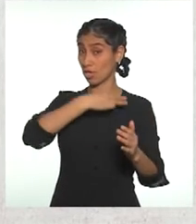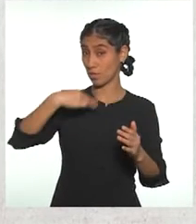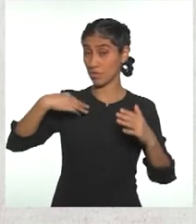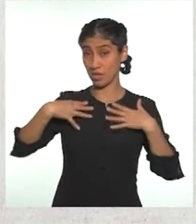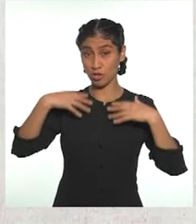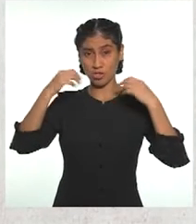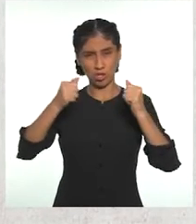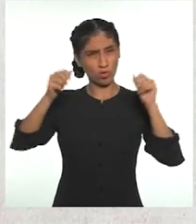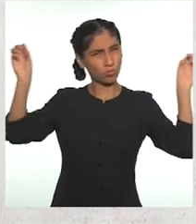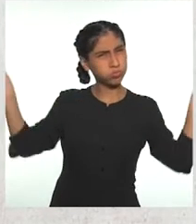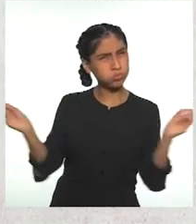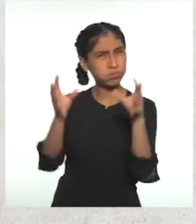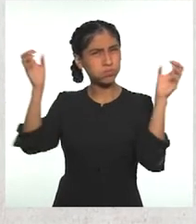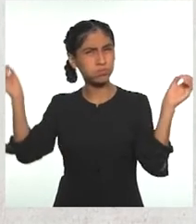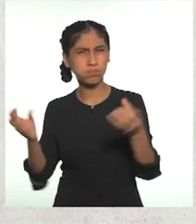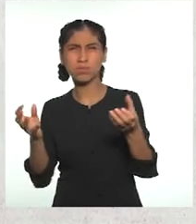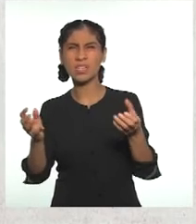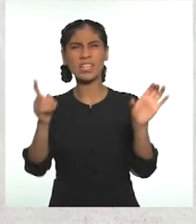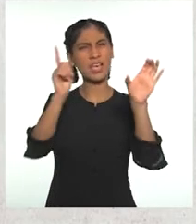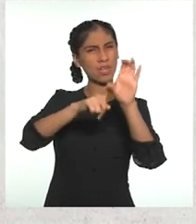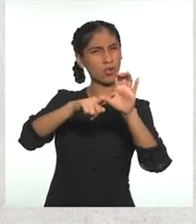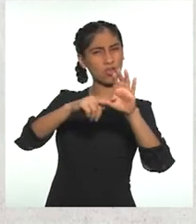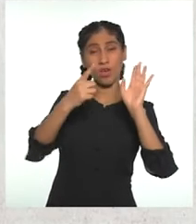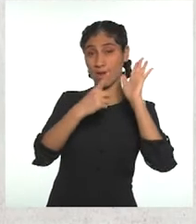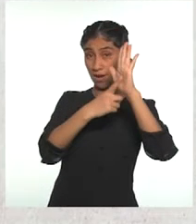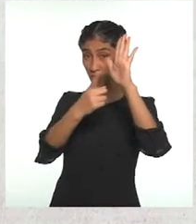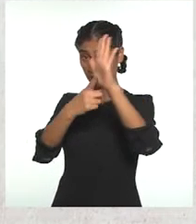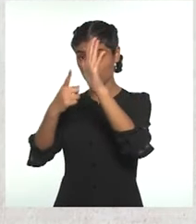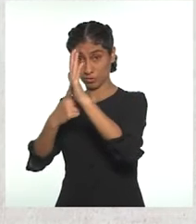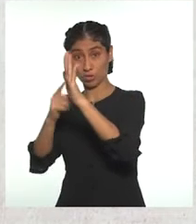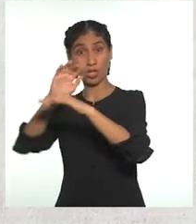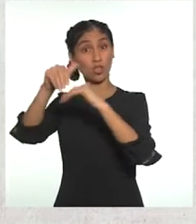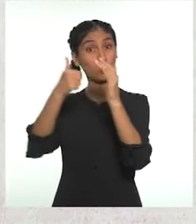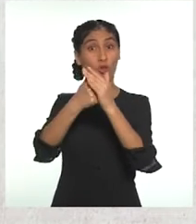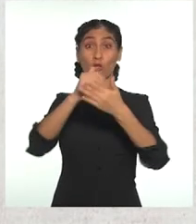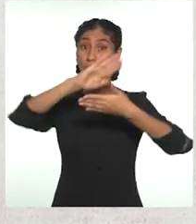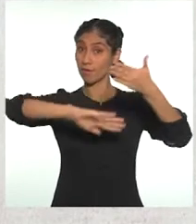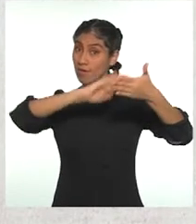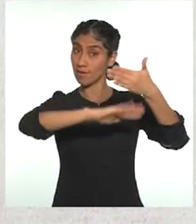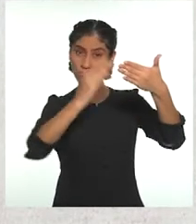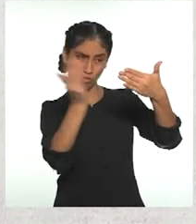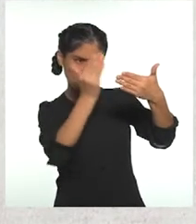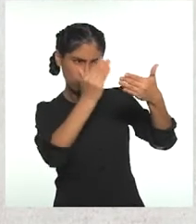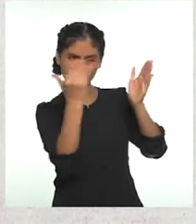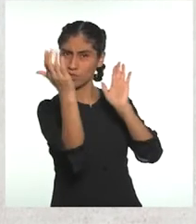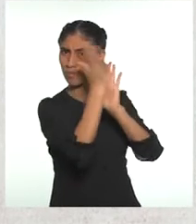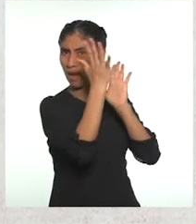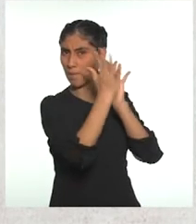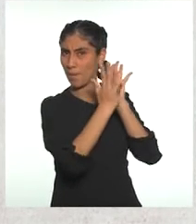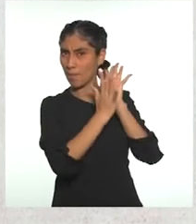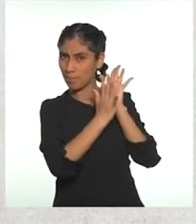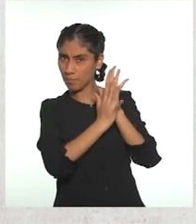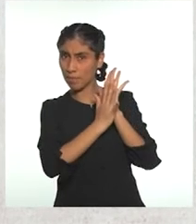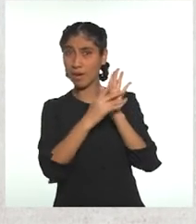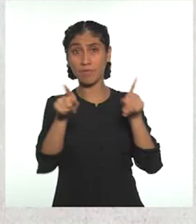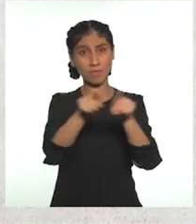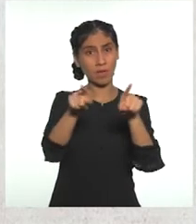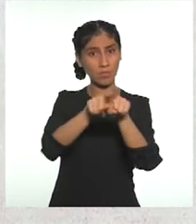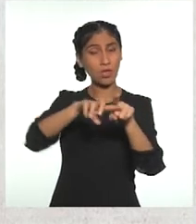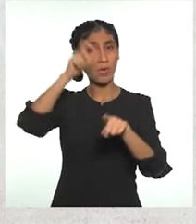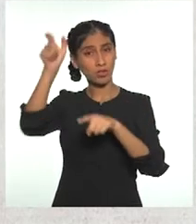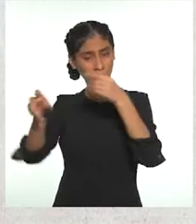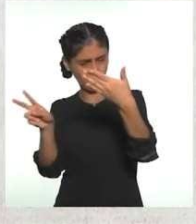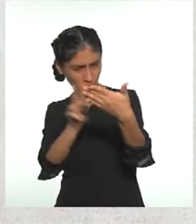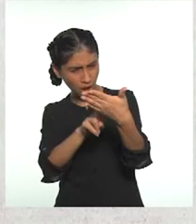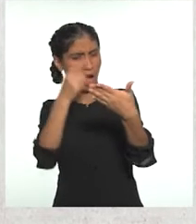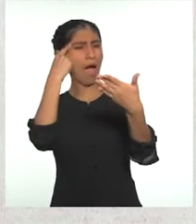de prevención que incluyó la publicación de comunicados en diarios, acompañados de dibujos y caricaturas que